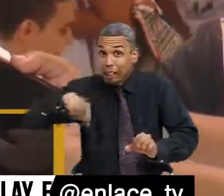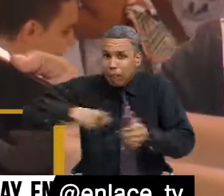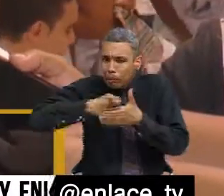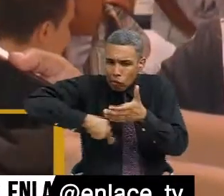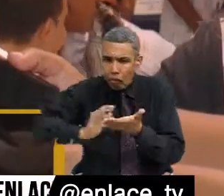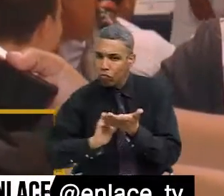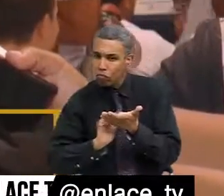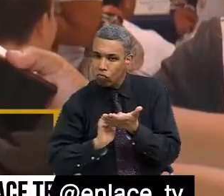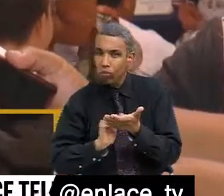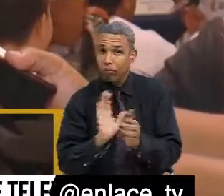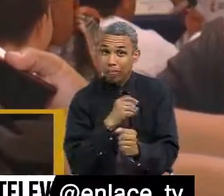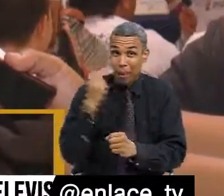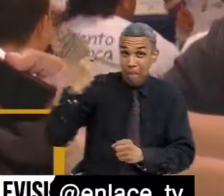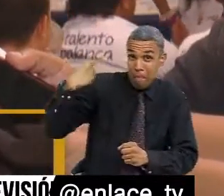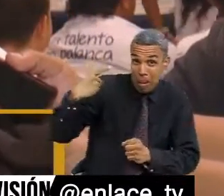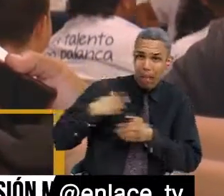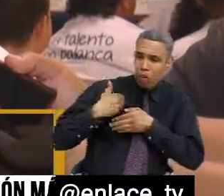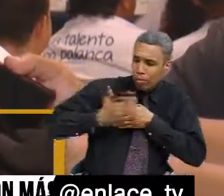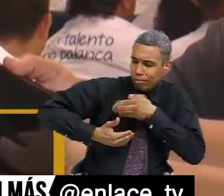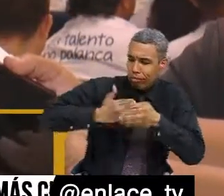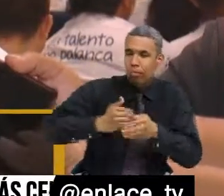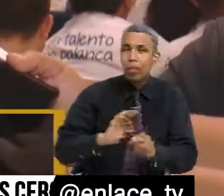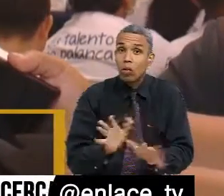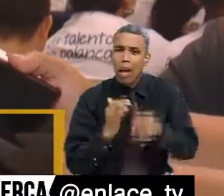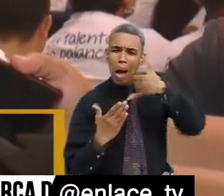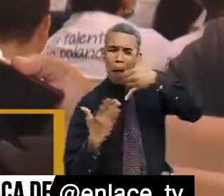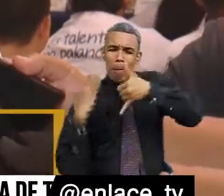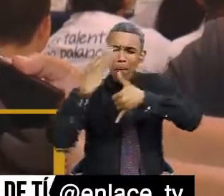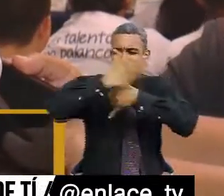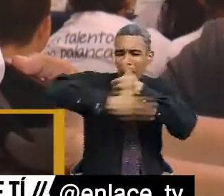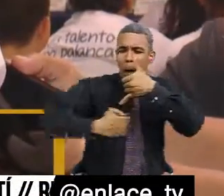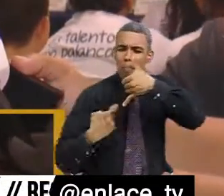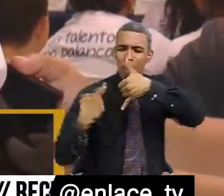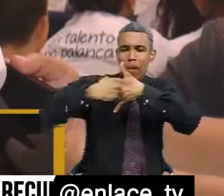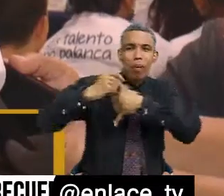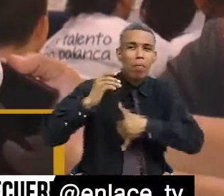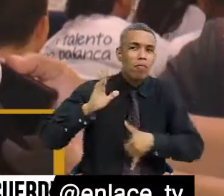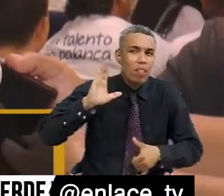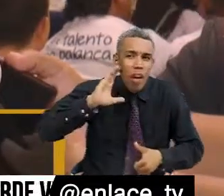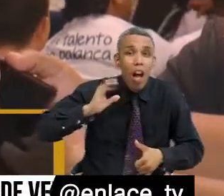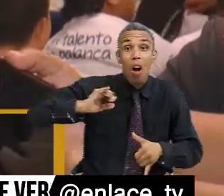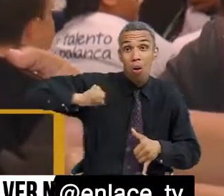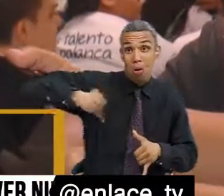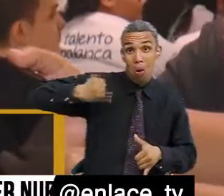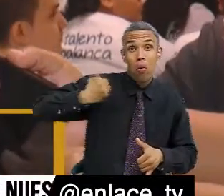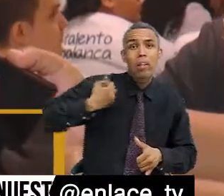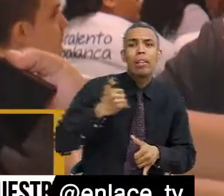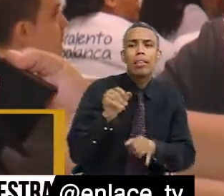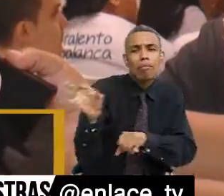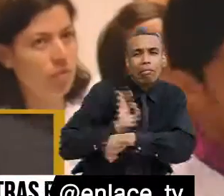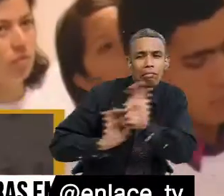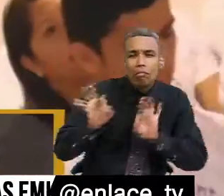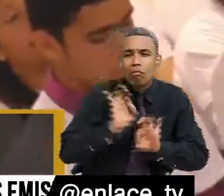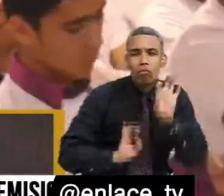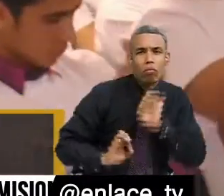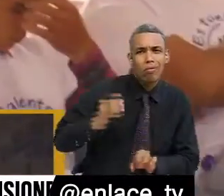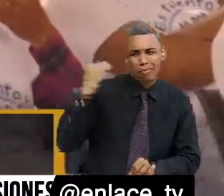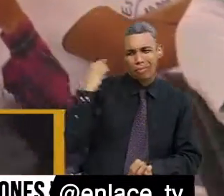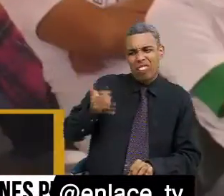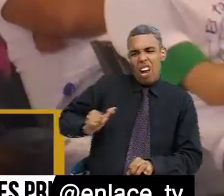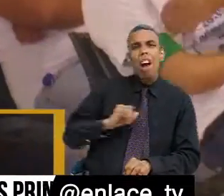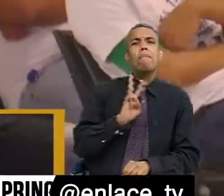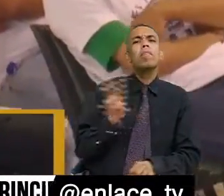pero ya hemos contratado 22 mil jóvenes en todo el país y se han hecho con estos procedimientos. Pero si hay algo que hacer para mejorar el